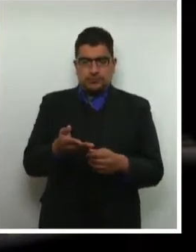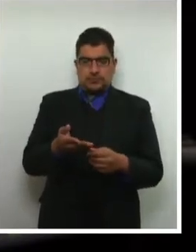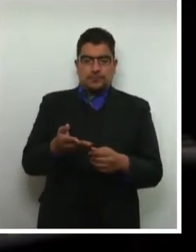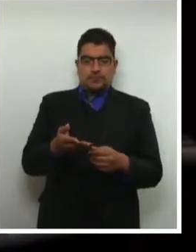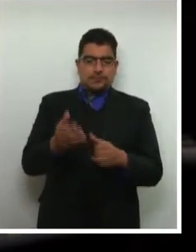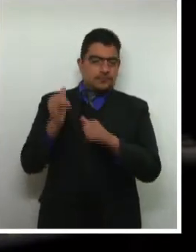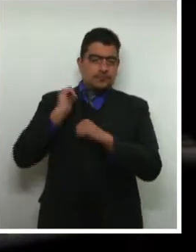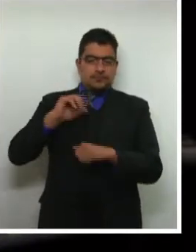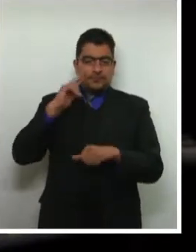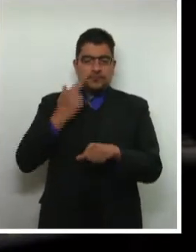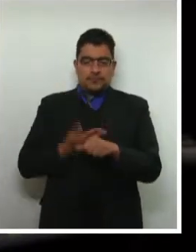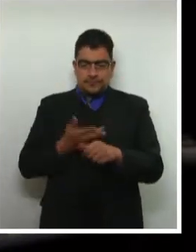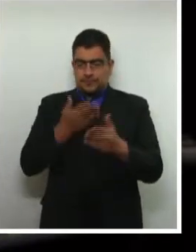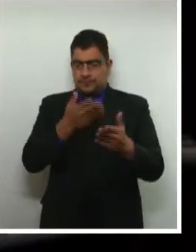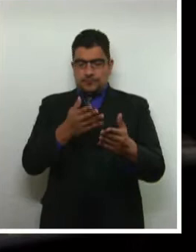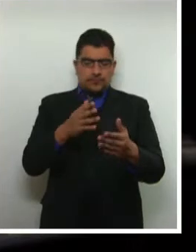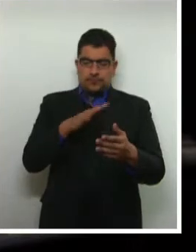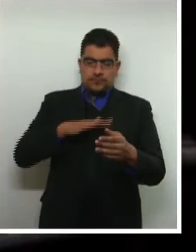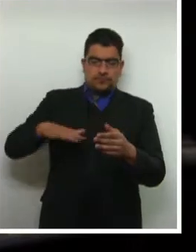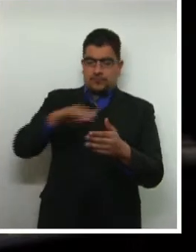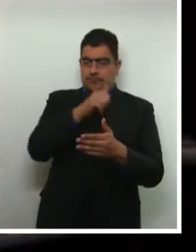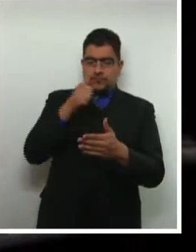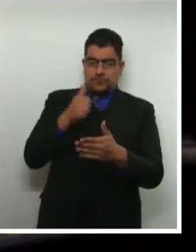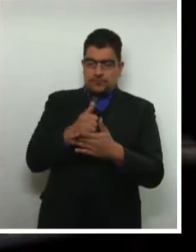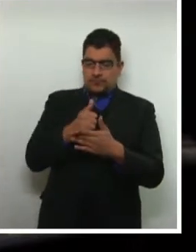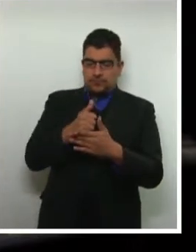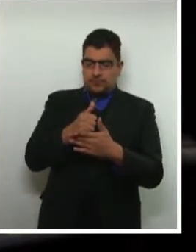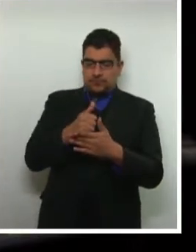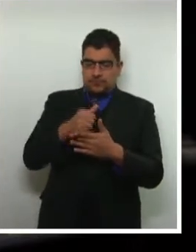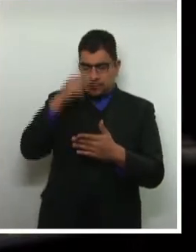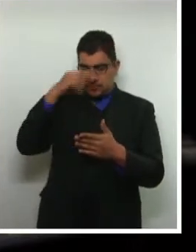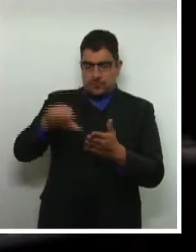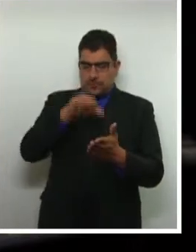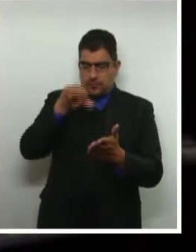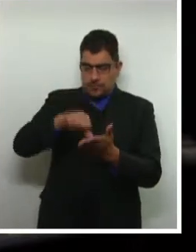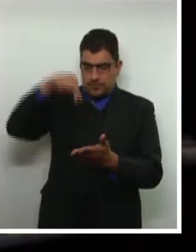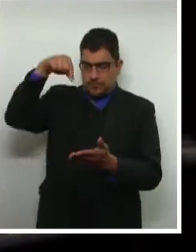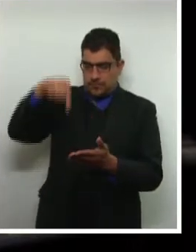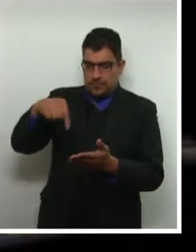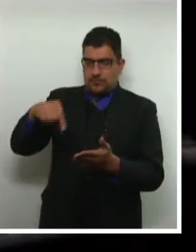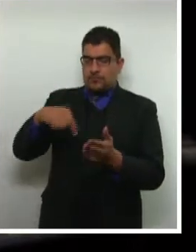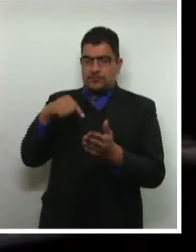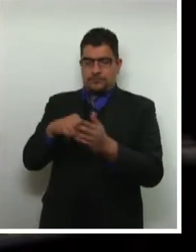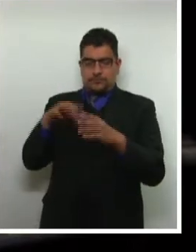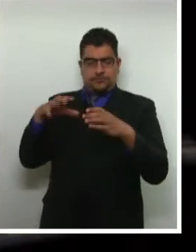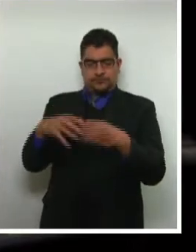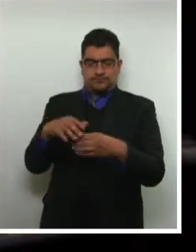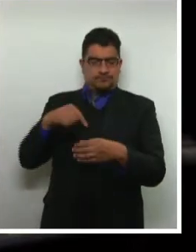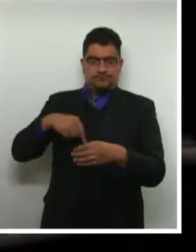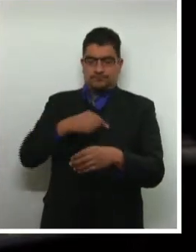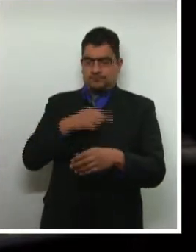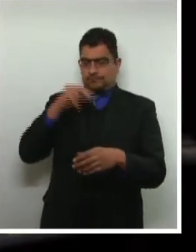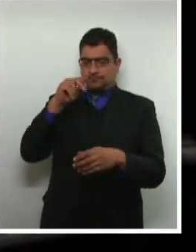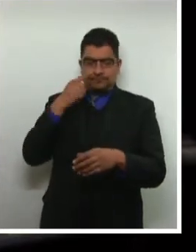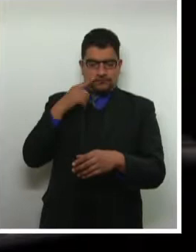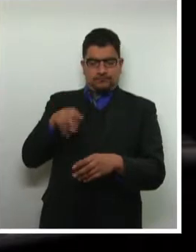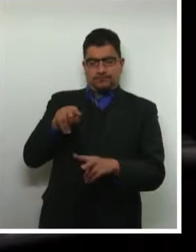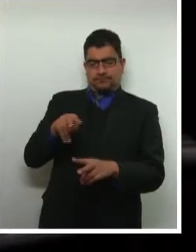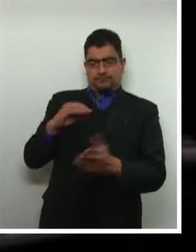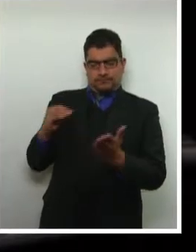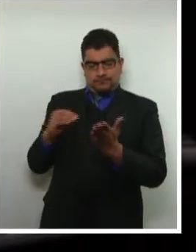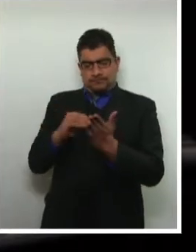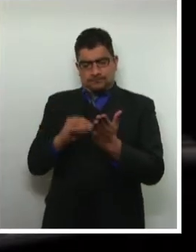la autoridad del centro histórico, con cuya figura no coincidimos como ha estado